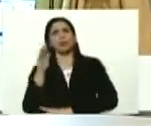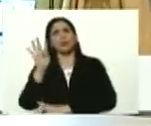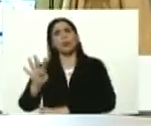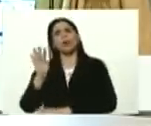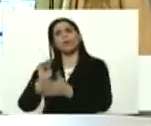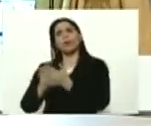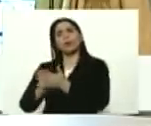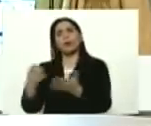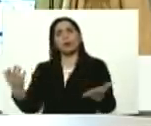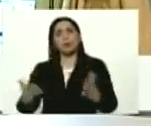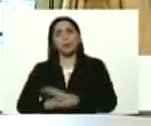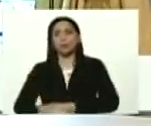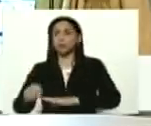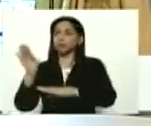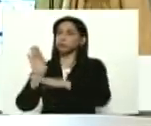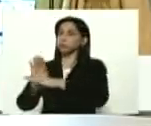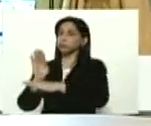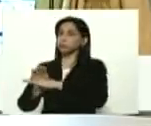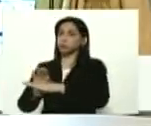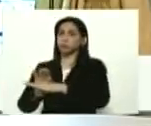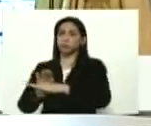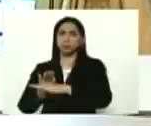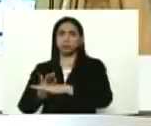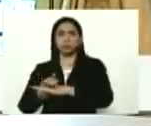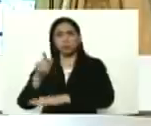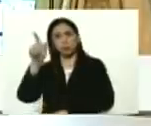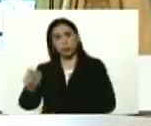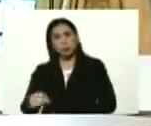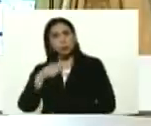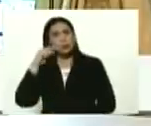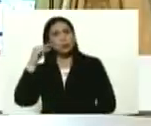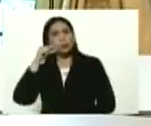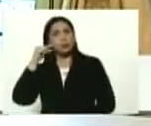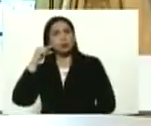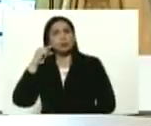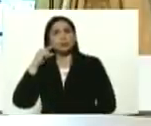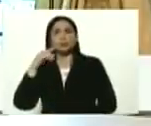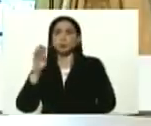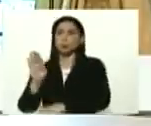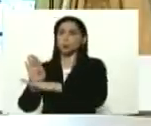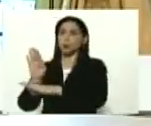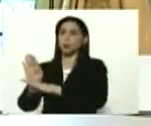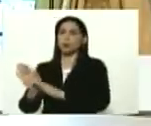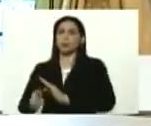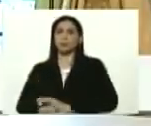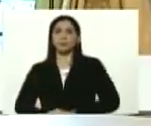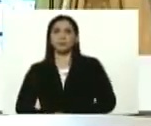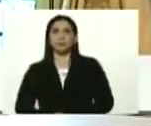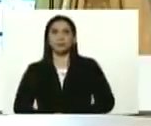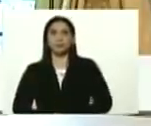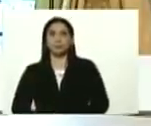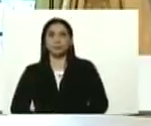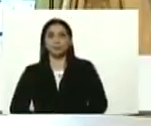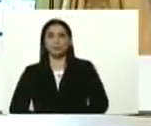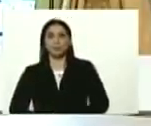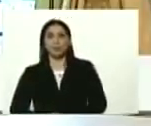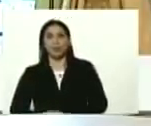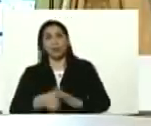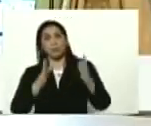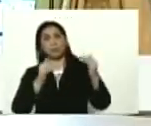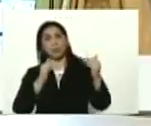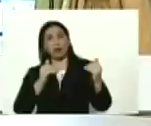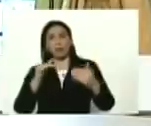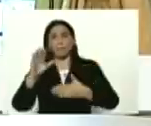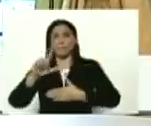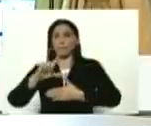veces, cuídate, cuídate, Antonio José, cuídate. Tú eres la esperanza de América,